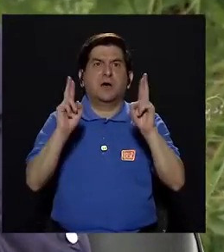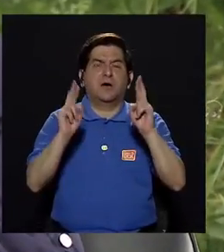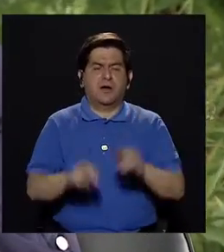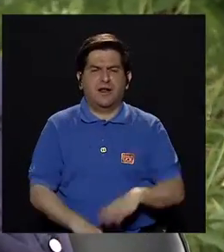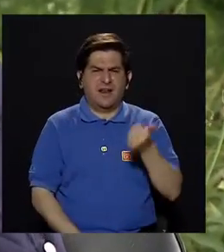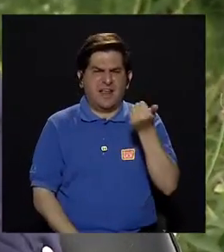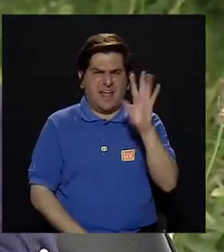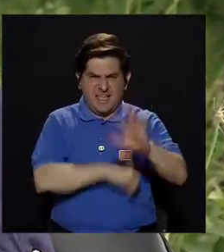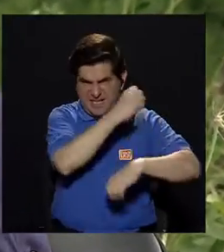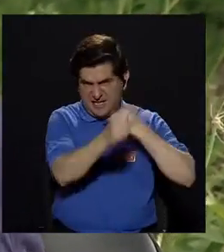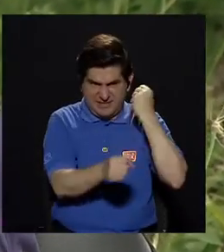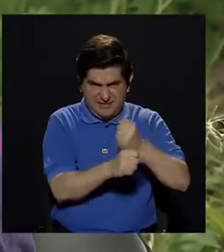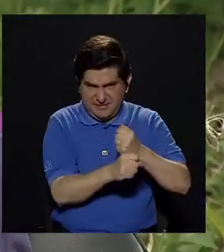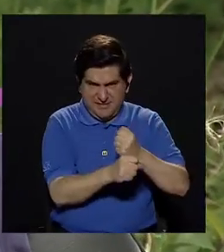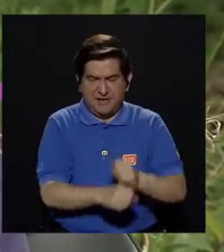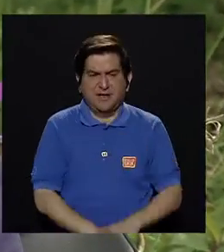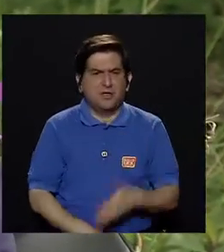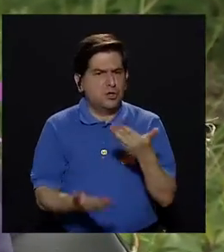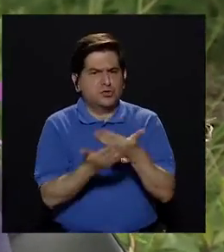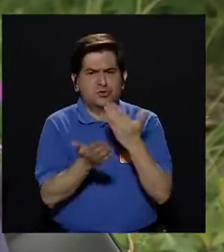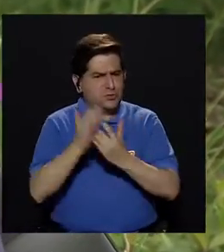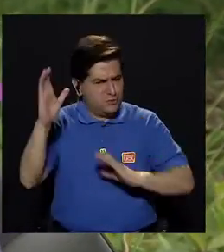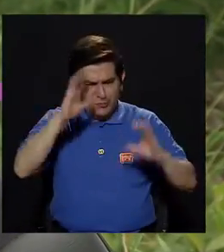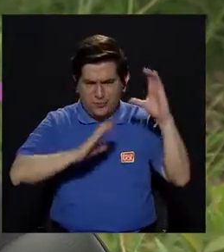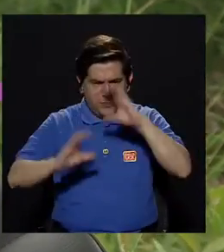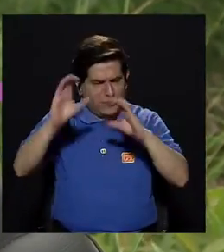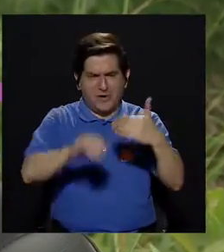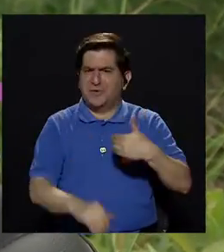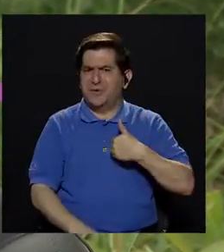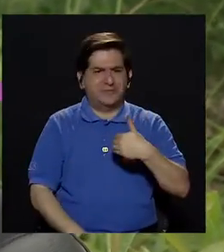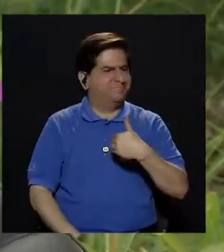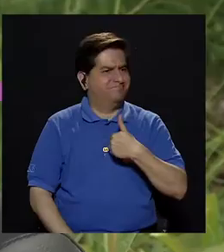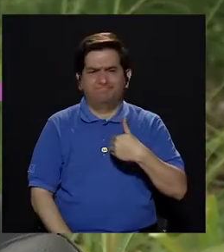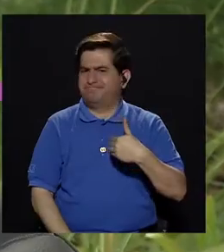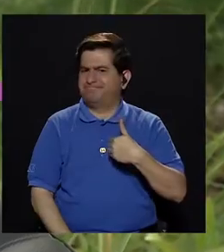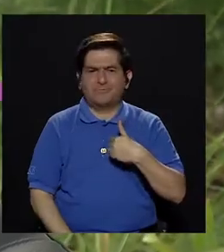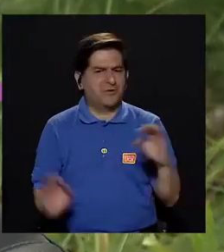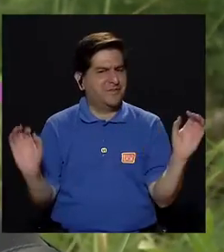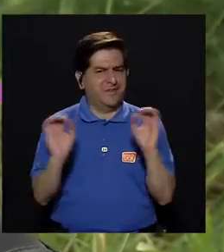desde los 15 años, eso la evidencia científica no tiene